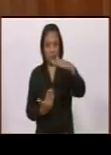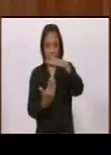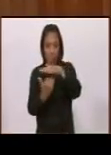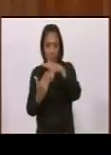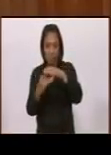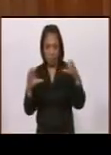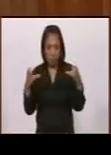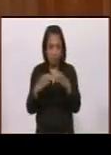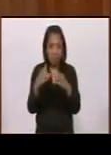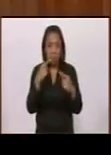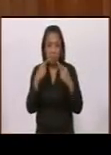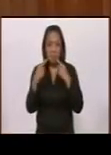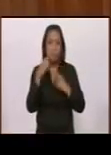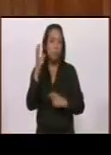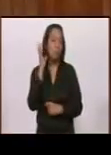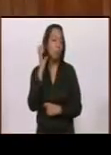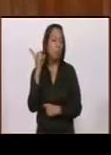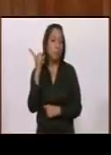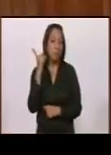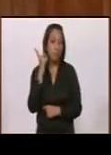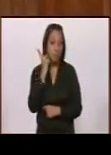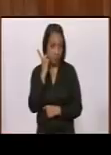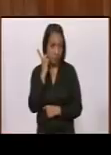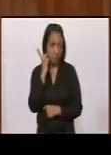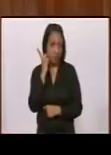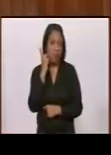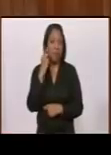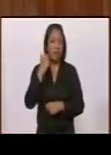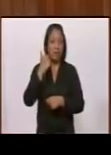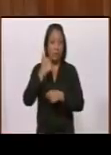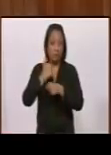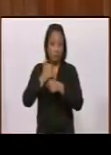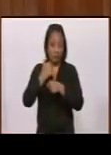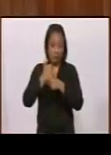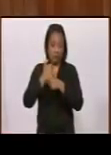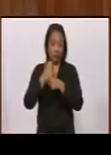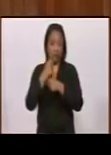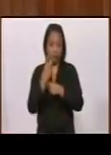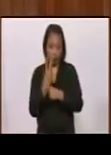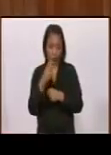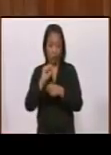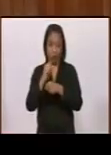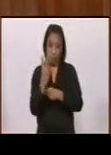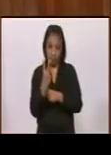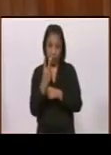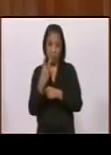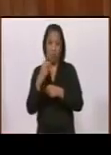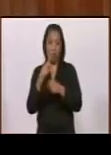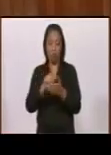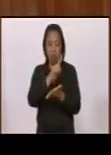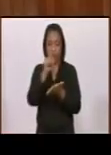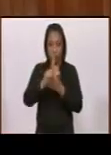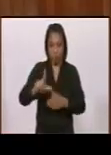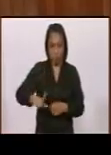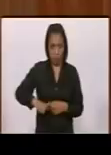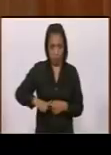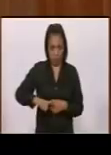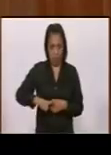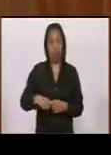Directiva de la Cámara de Diputados en la 62ª Legislatura.